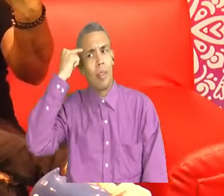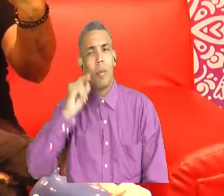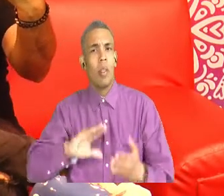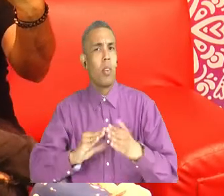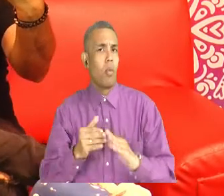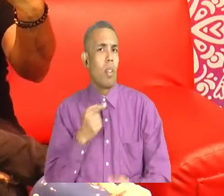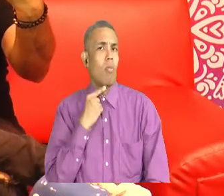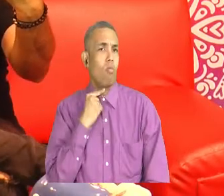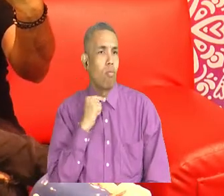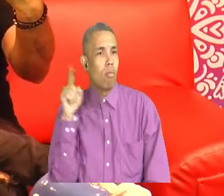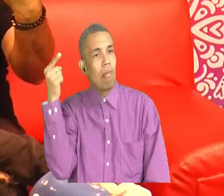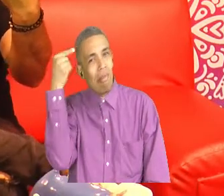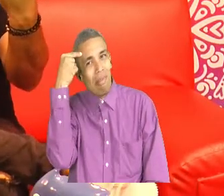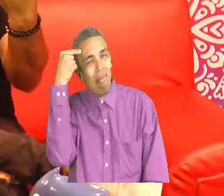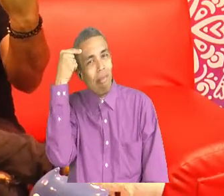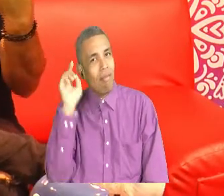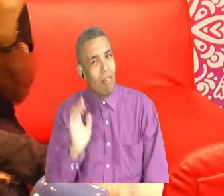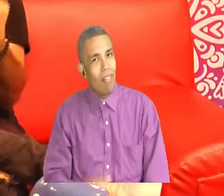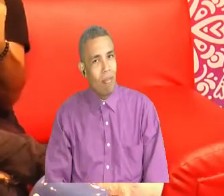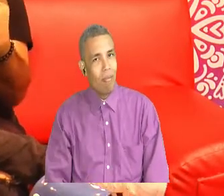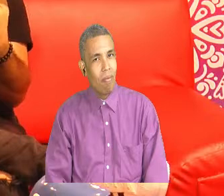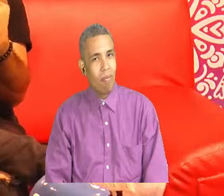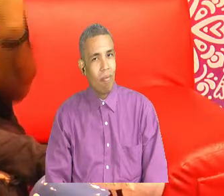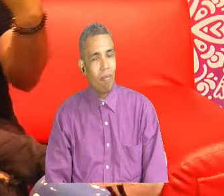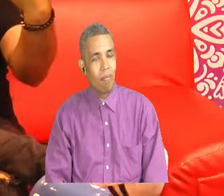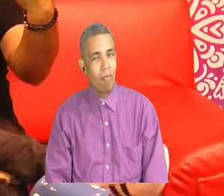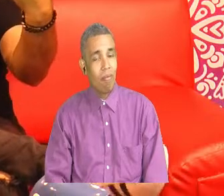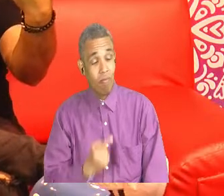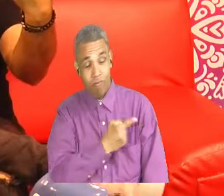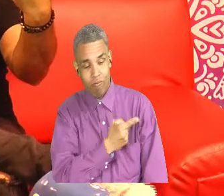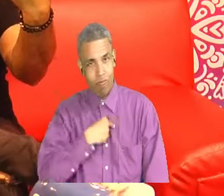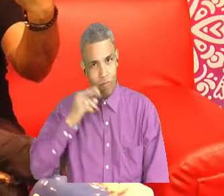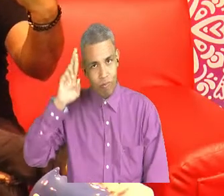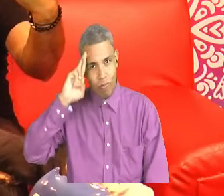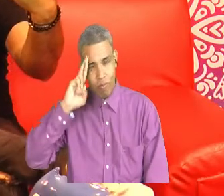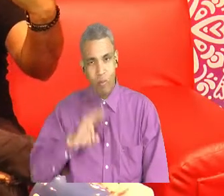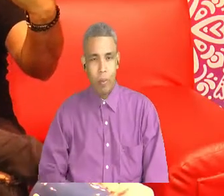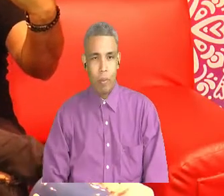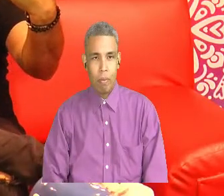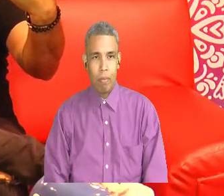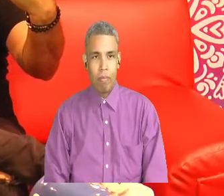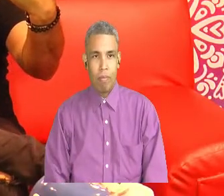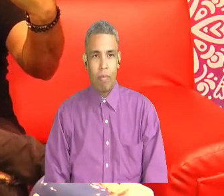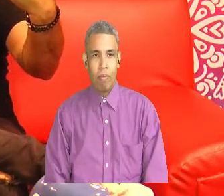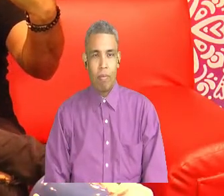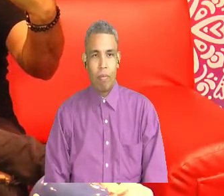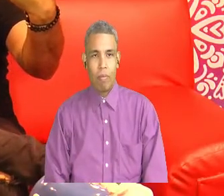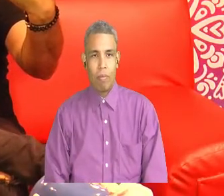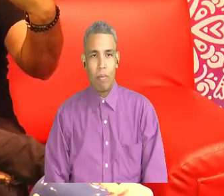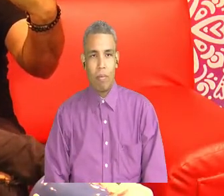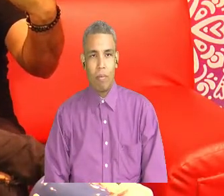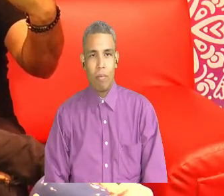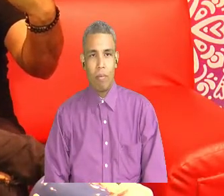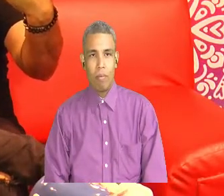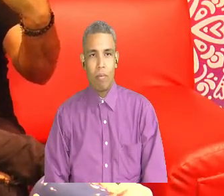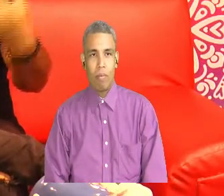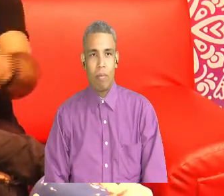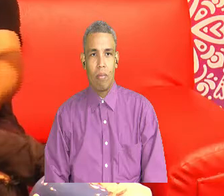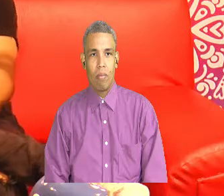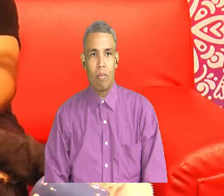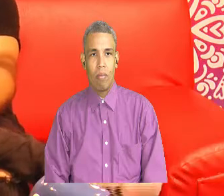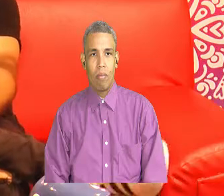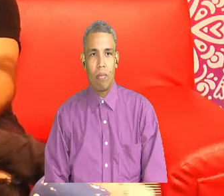las cosas con muchísimo empeño para pues complacer al público, ¿verdad, Goyo? Pero yo sé que aquí no me perdonarían que yo te dijera que cantaras una